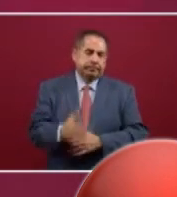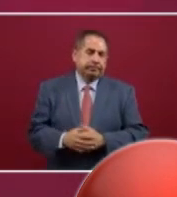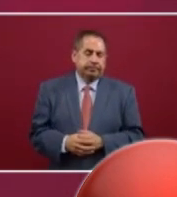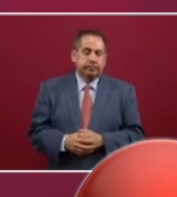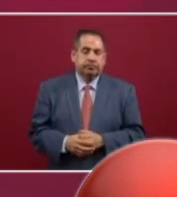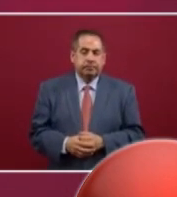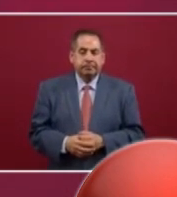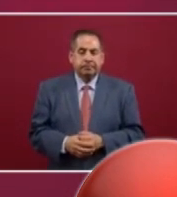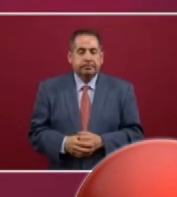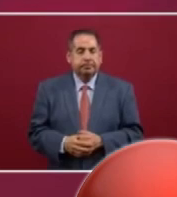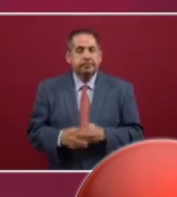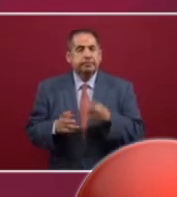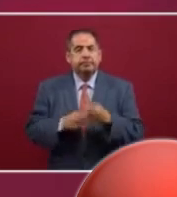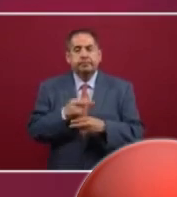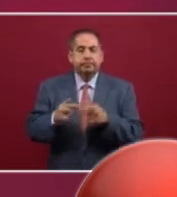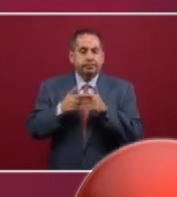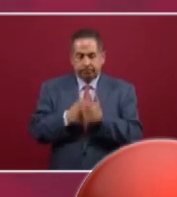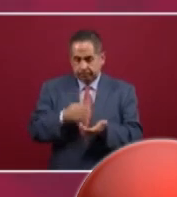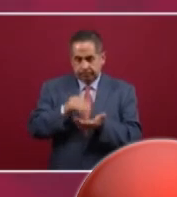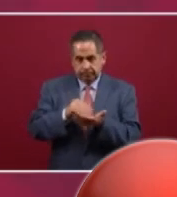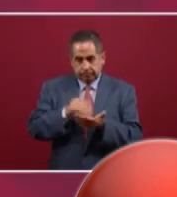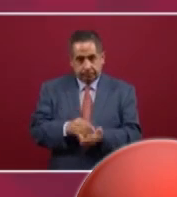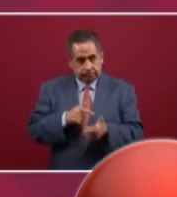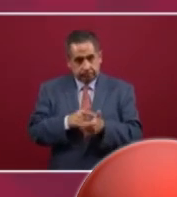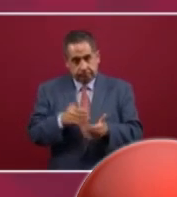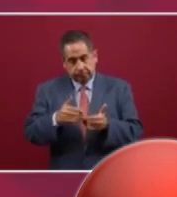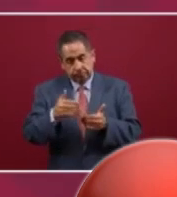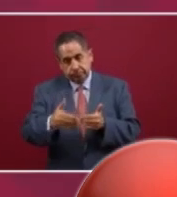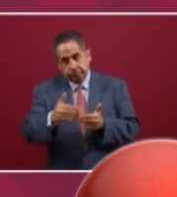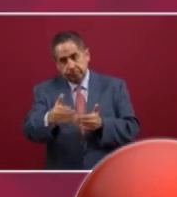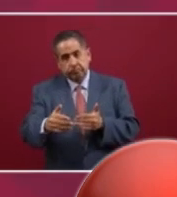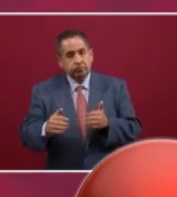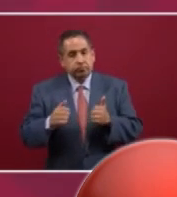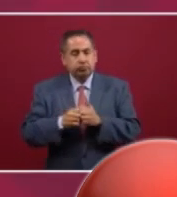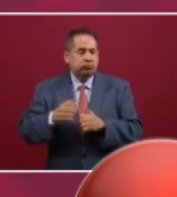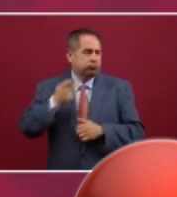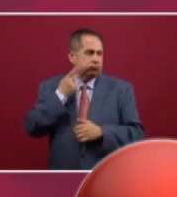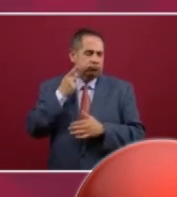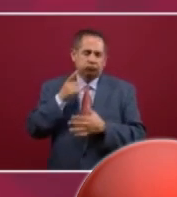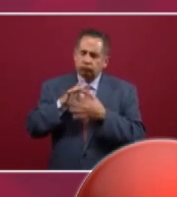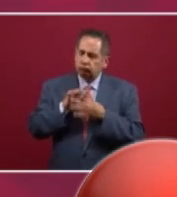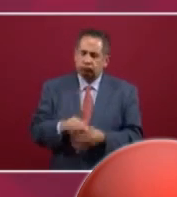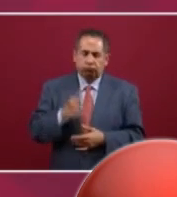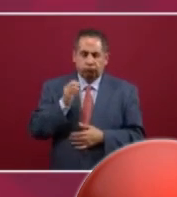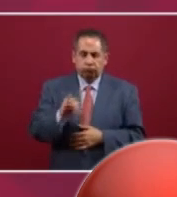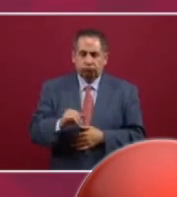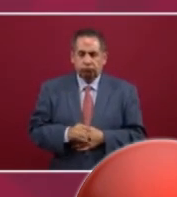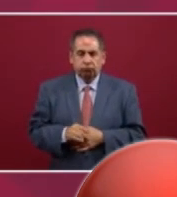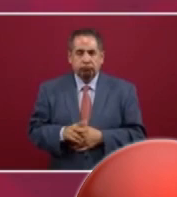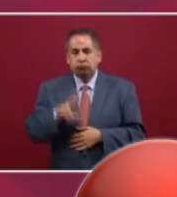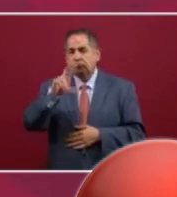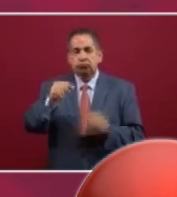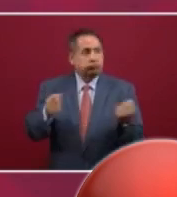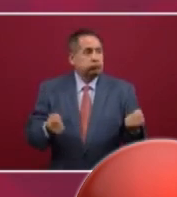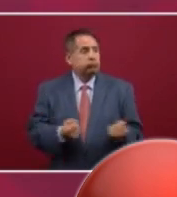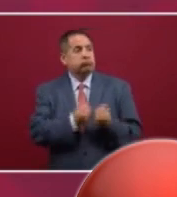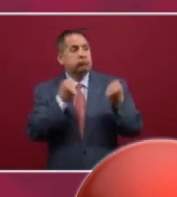Nosotros vamos a continuar con esta política de no